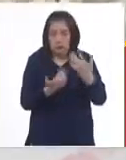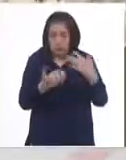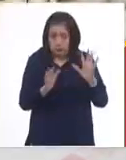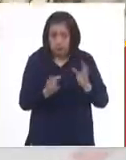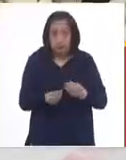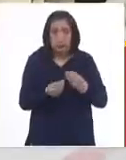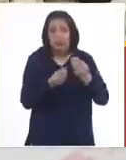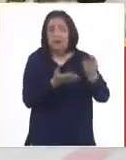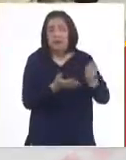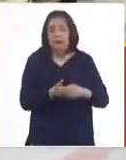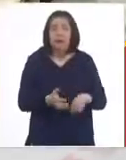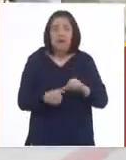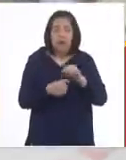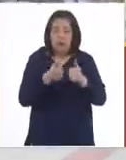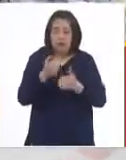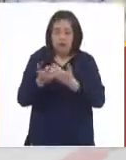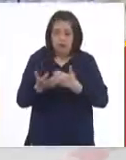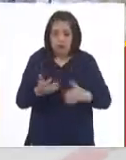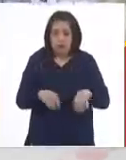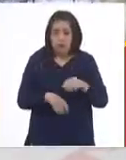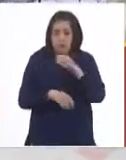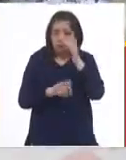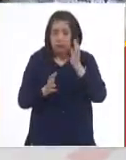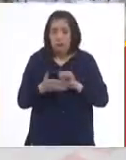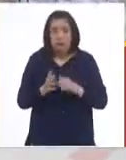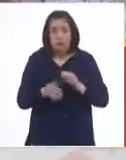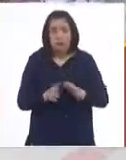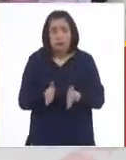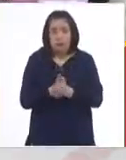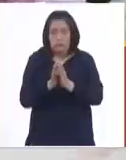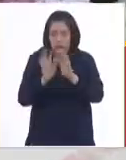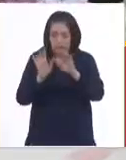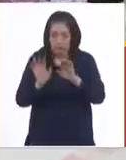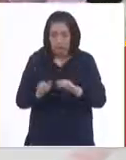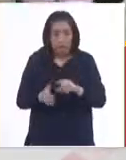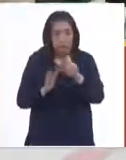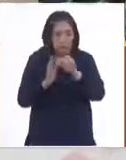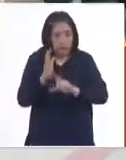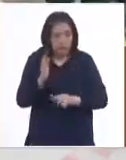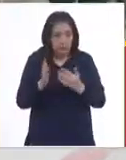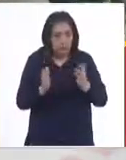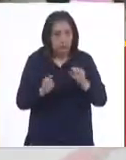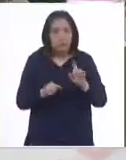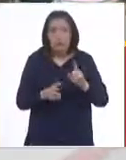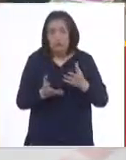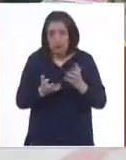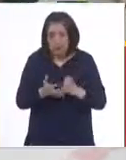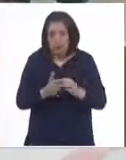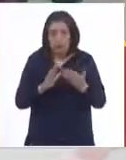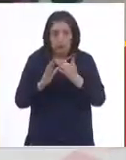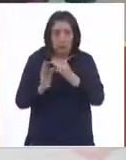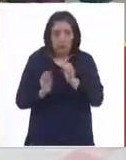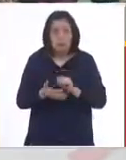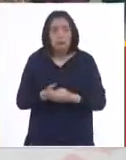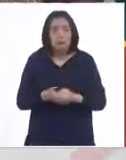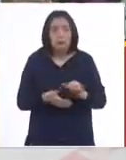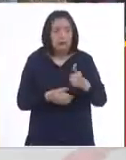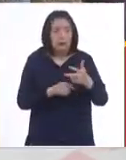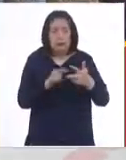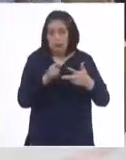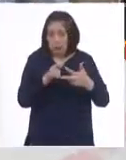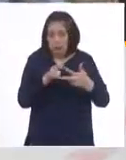hicieron llegar tanto a Dina Boluarte como Pedro Castillo, un pliego de propuestas, una lista de cosas que ellos quieren que se haga en su comunidad.